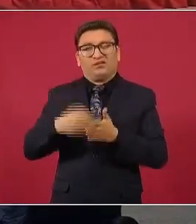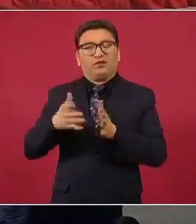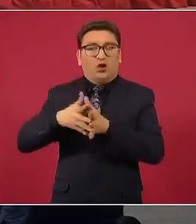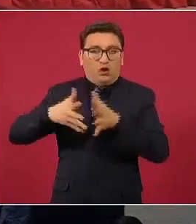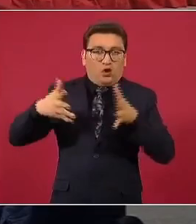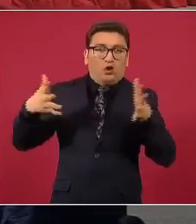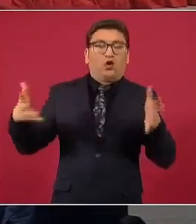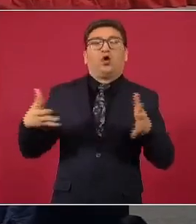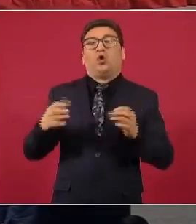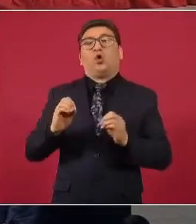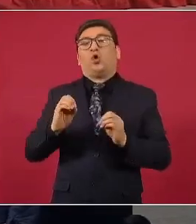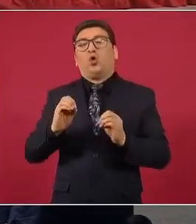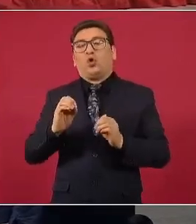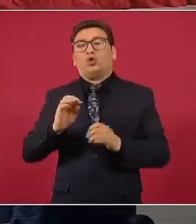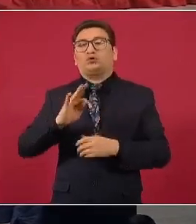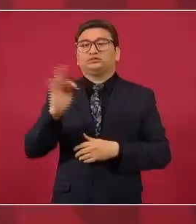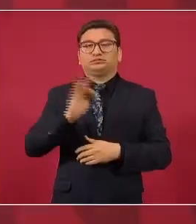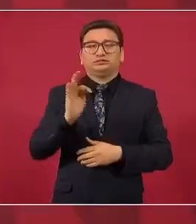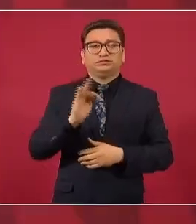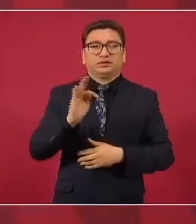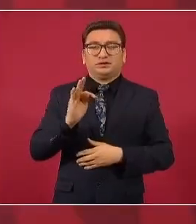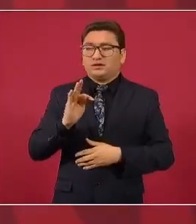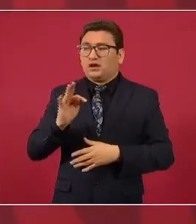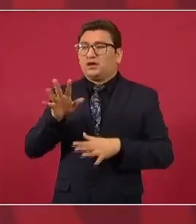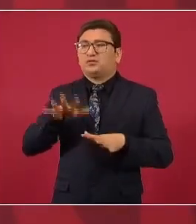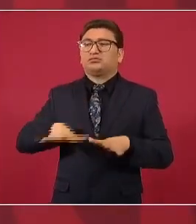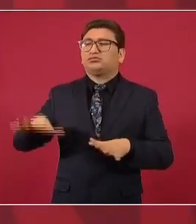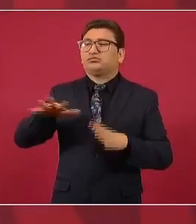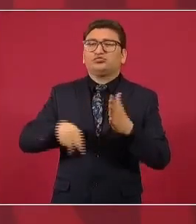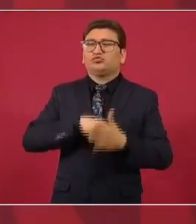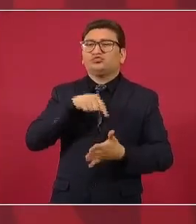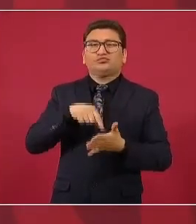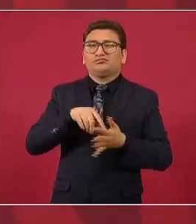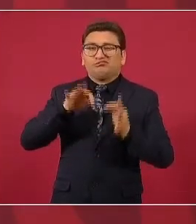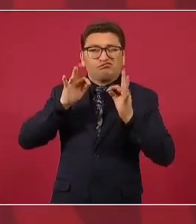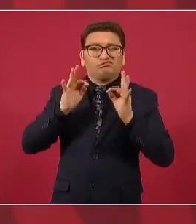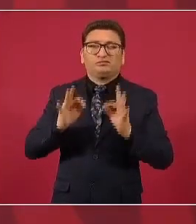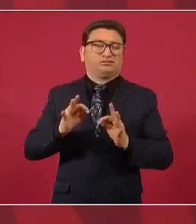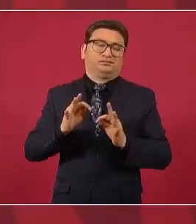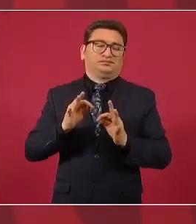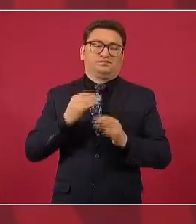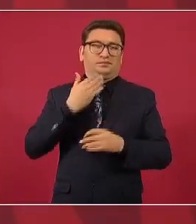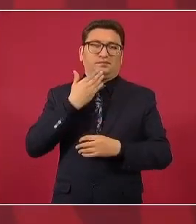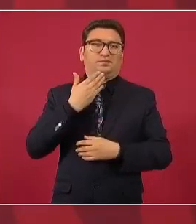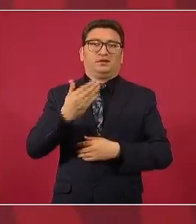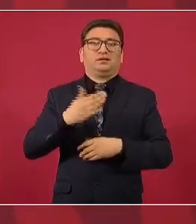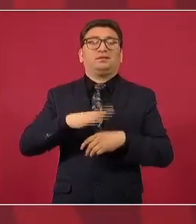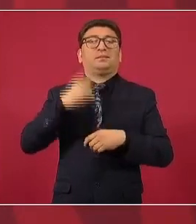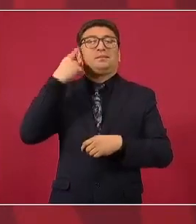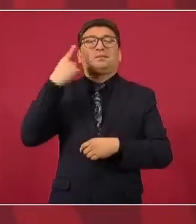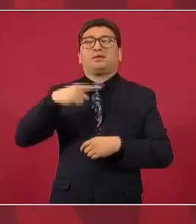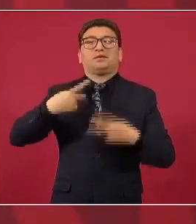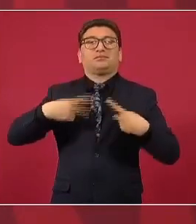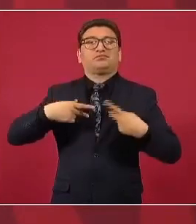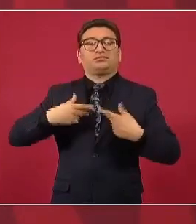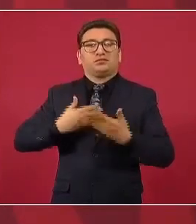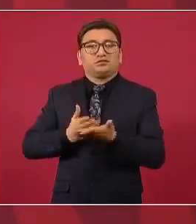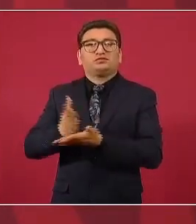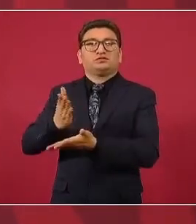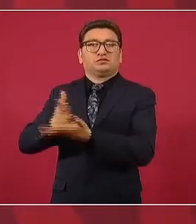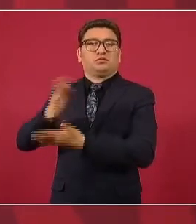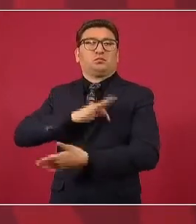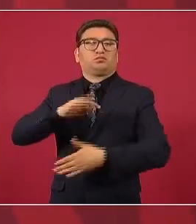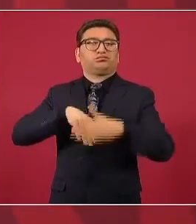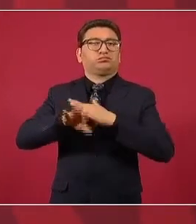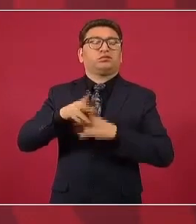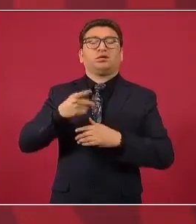necesitaba o no se tenía una buena ubicación en términos pues del acceso para que sea